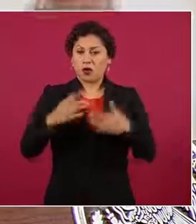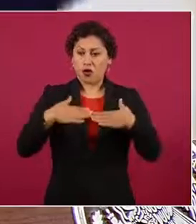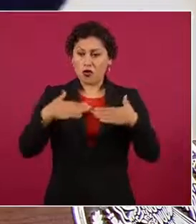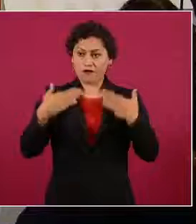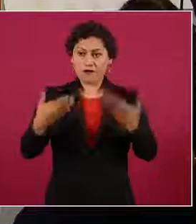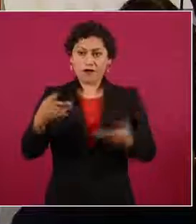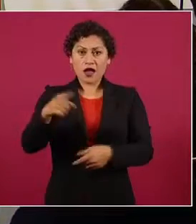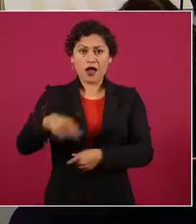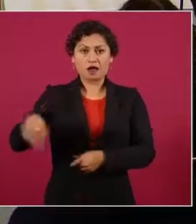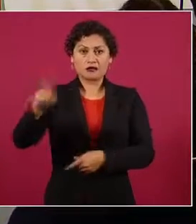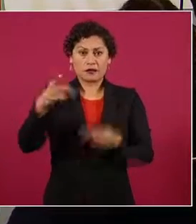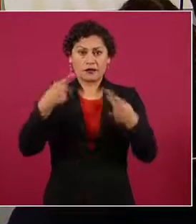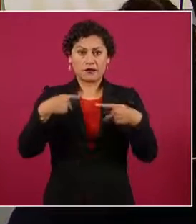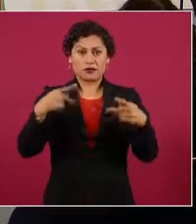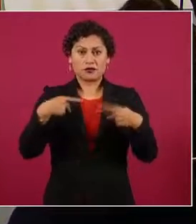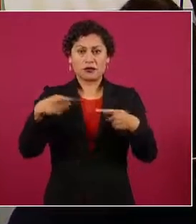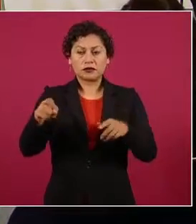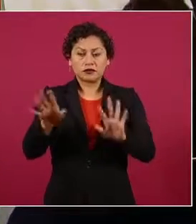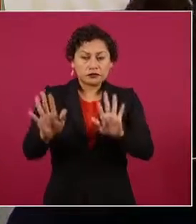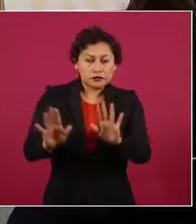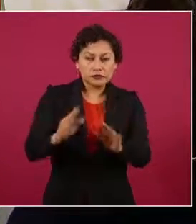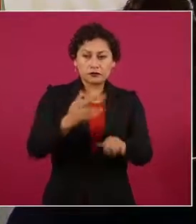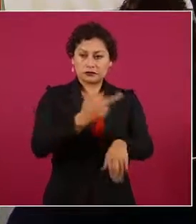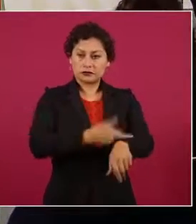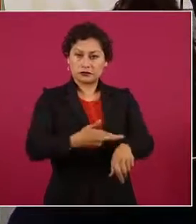y nos permiten avanzar.